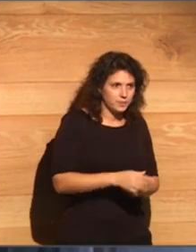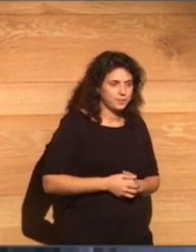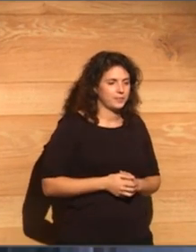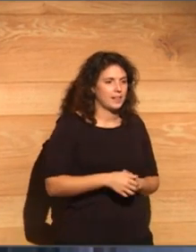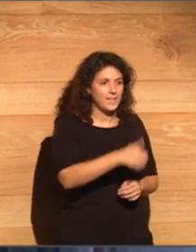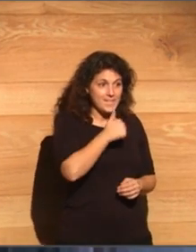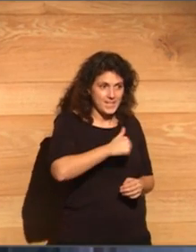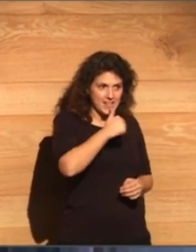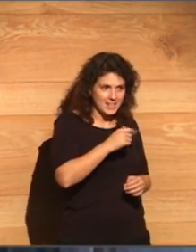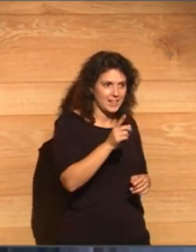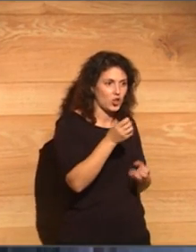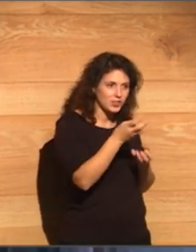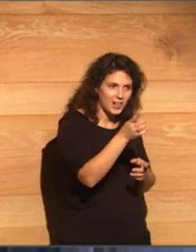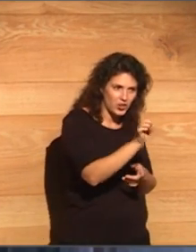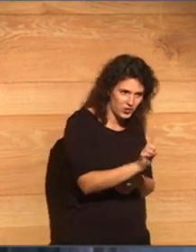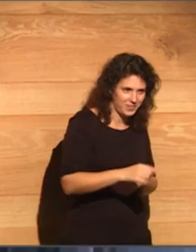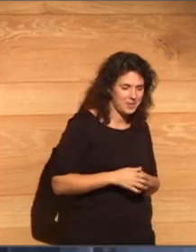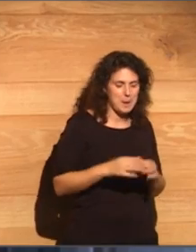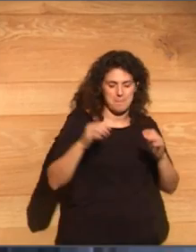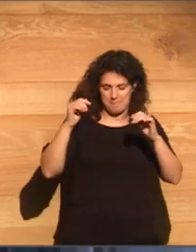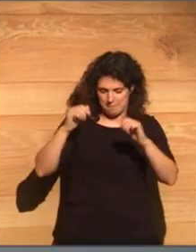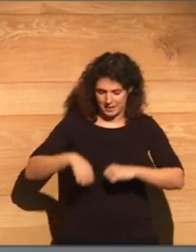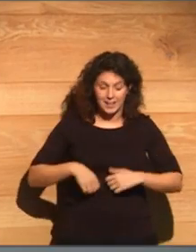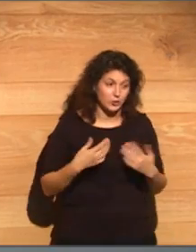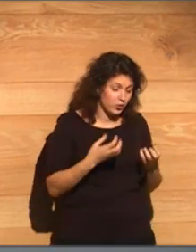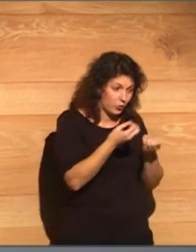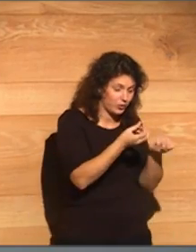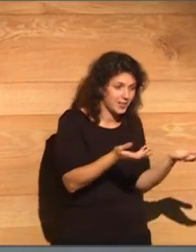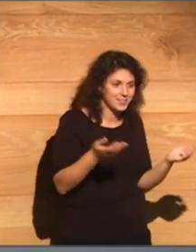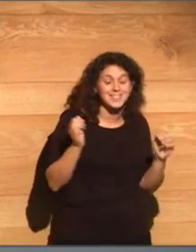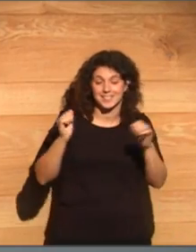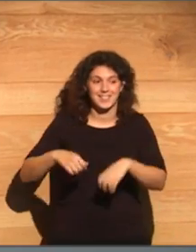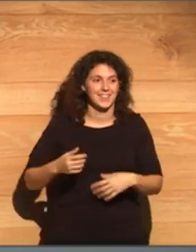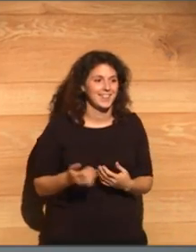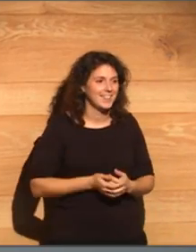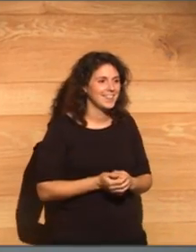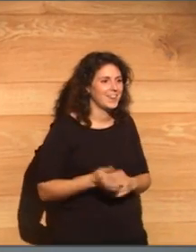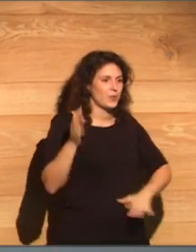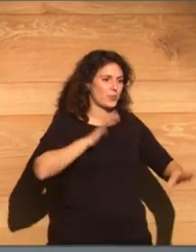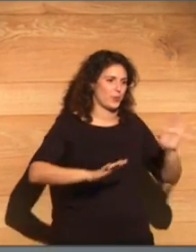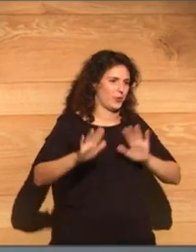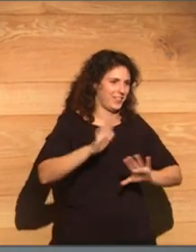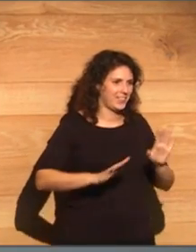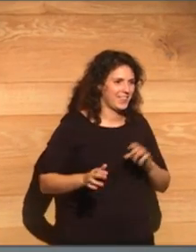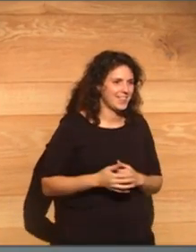resistes a no contarlo. Vale. Vale. Claro. O sea, que lo vas a contar. Eso es. ¡Me está volviendo!